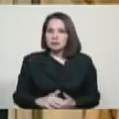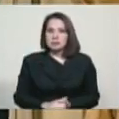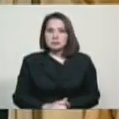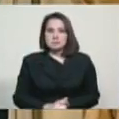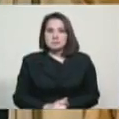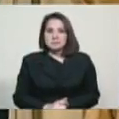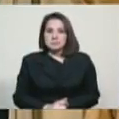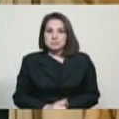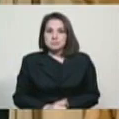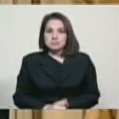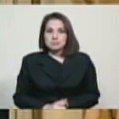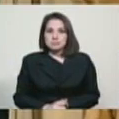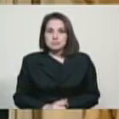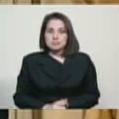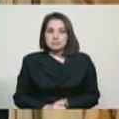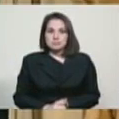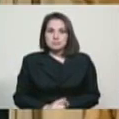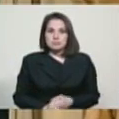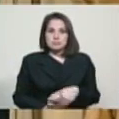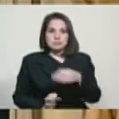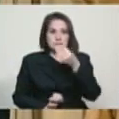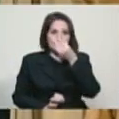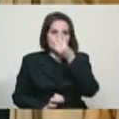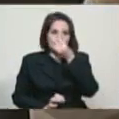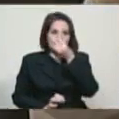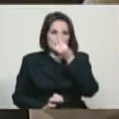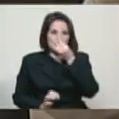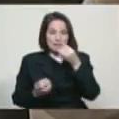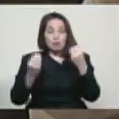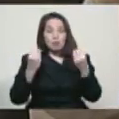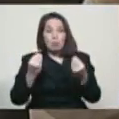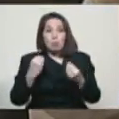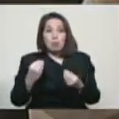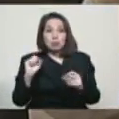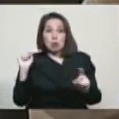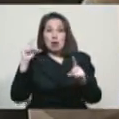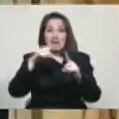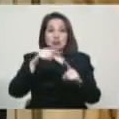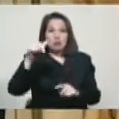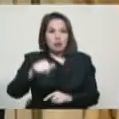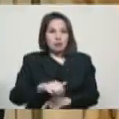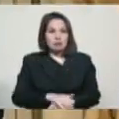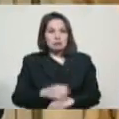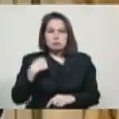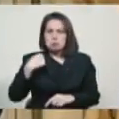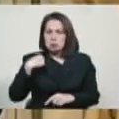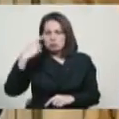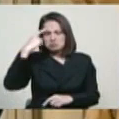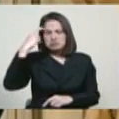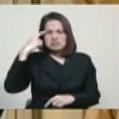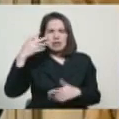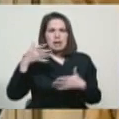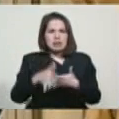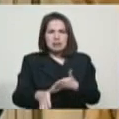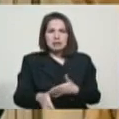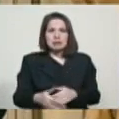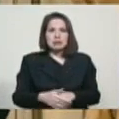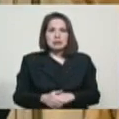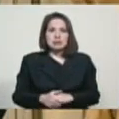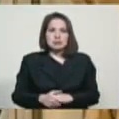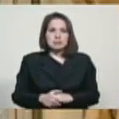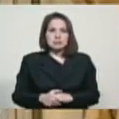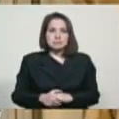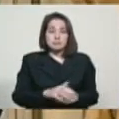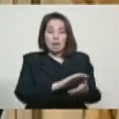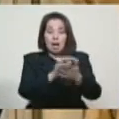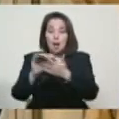frente a la avalancha de ataques. Tenemos muchos retos aquí y estoy convencido, profesor Dussel,